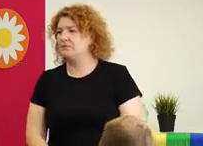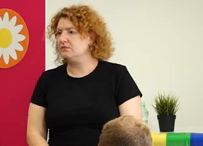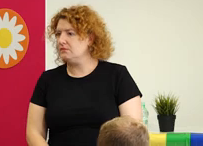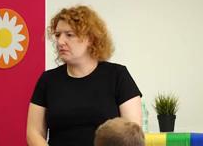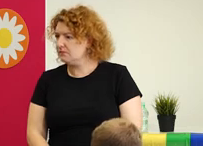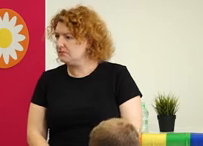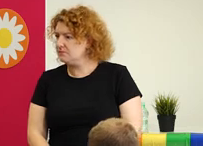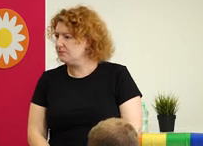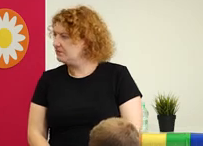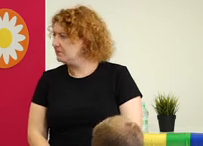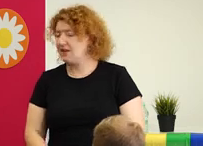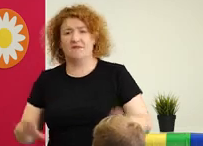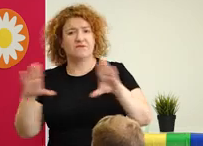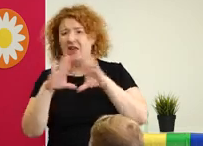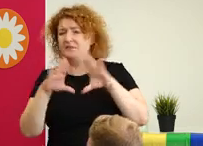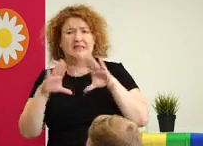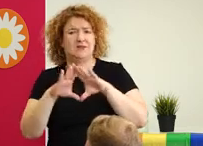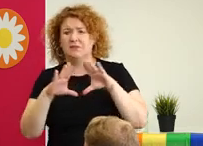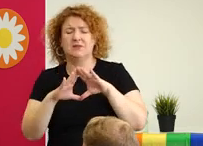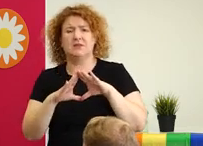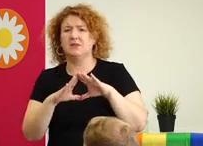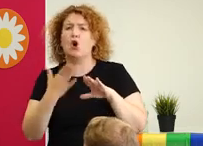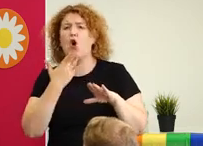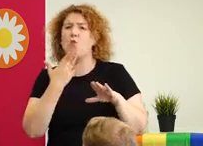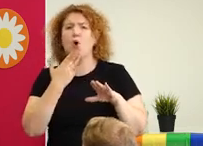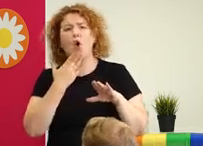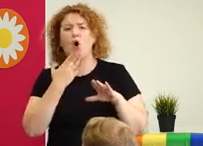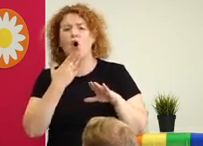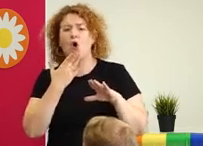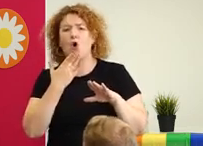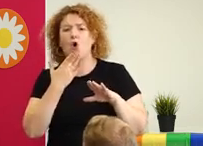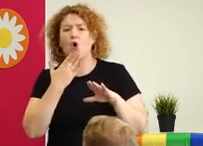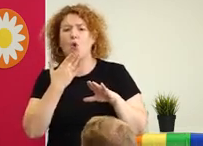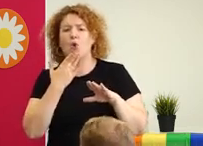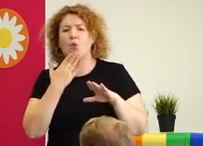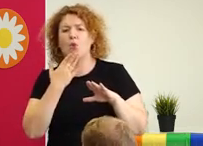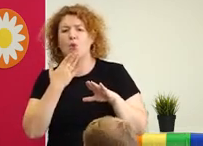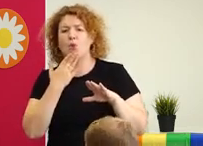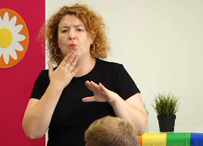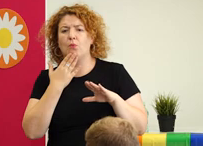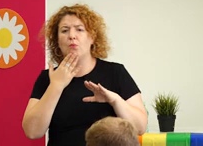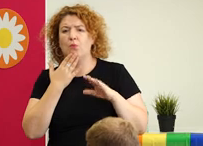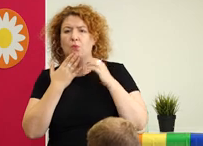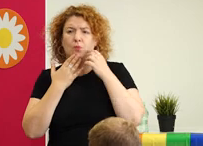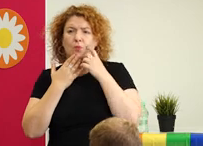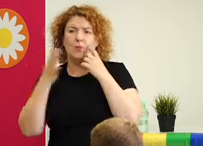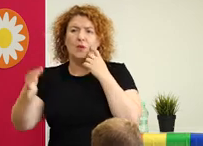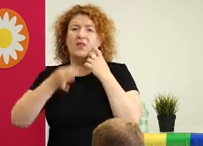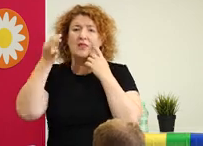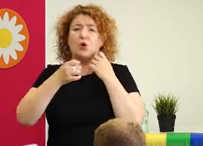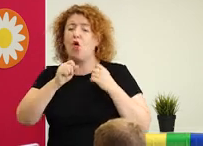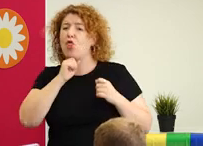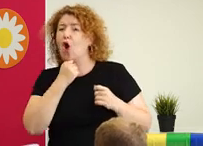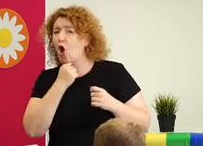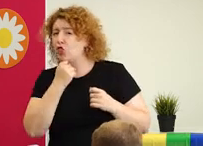. El feminismo nunca puede ser una herramienta para hacer circular un discurso de